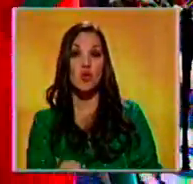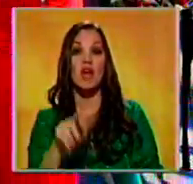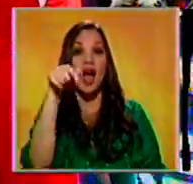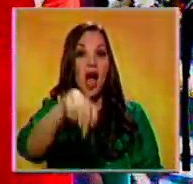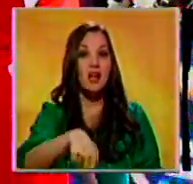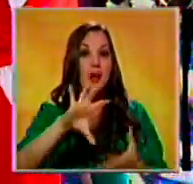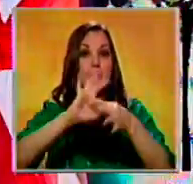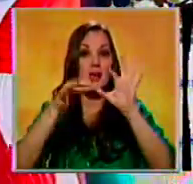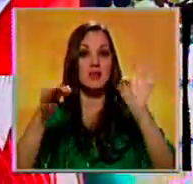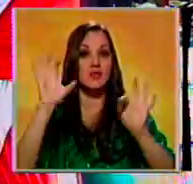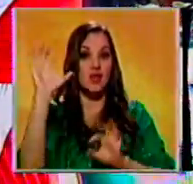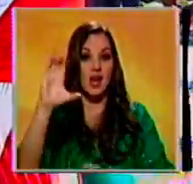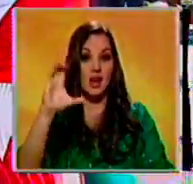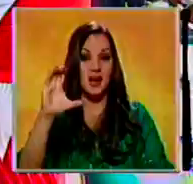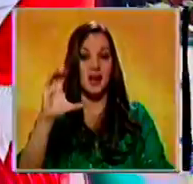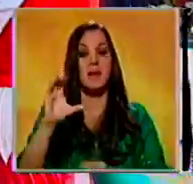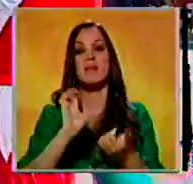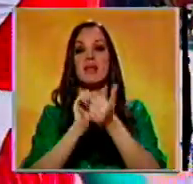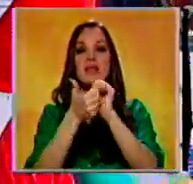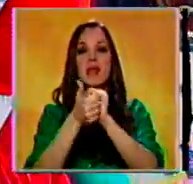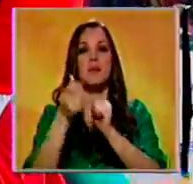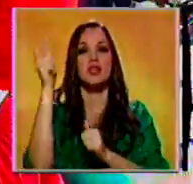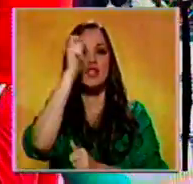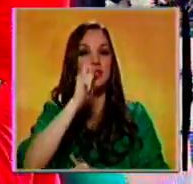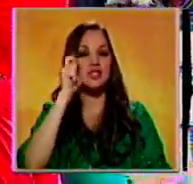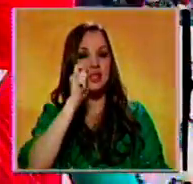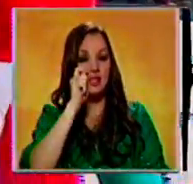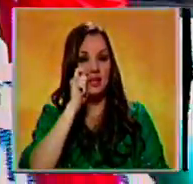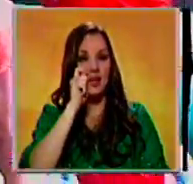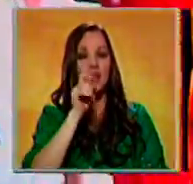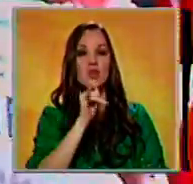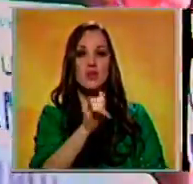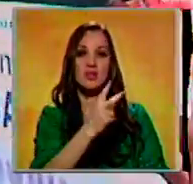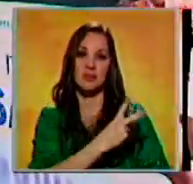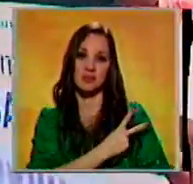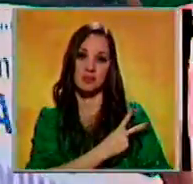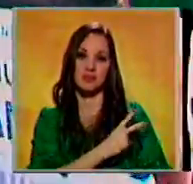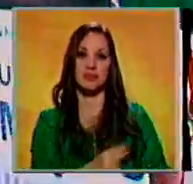Unidas del Paraíso. En deportes, Tony Cittadino, Noticiero Venevisión.